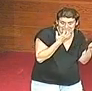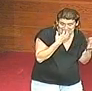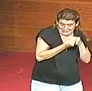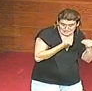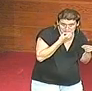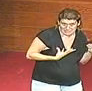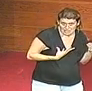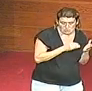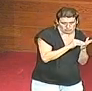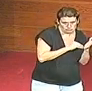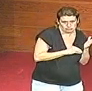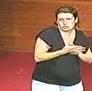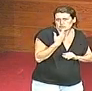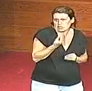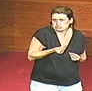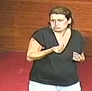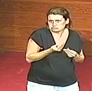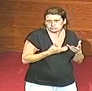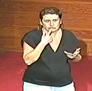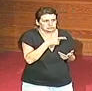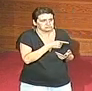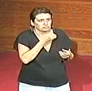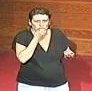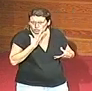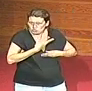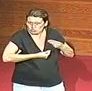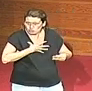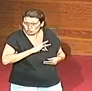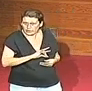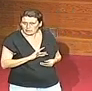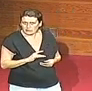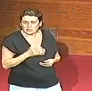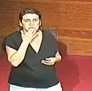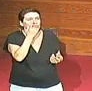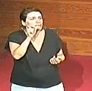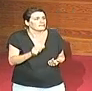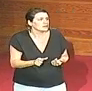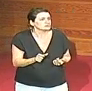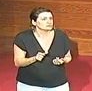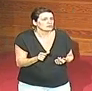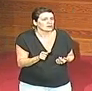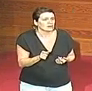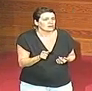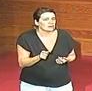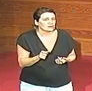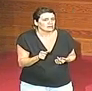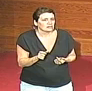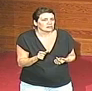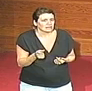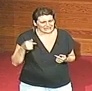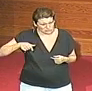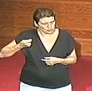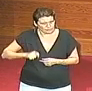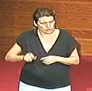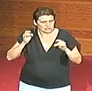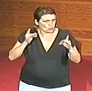tierra es para el que la trabaja, ¿no? Al final tú tienes a una persona que está ejerciendo un oficio. Esto es un oficio. Esto es como